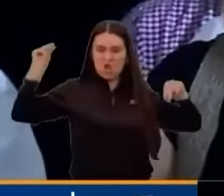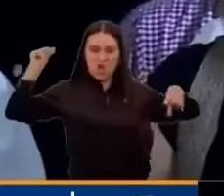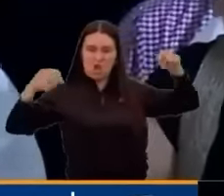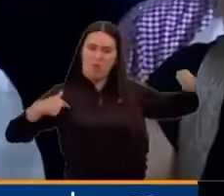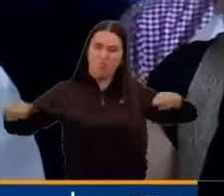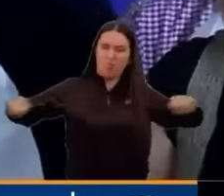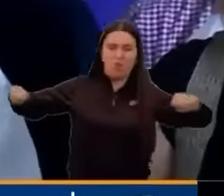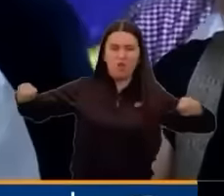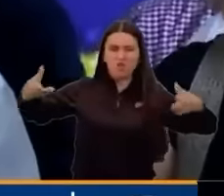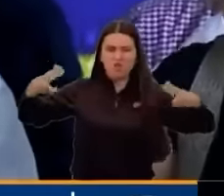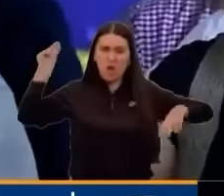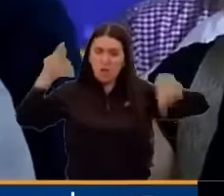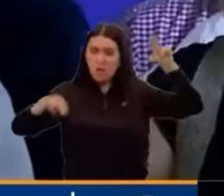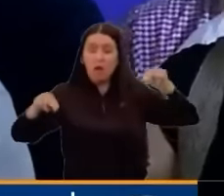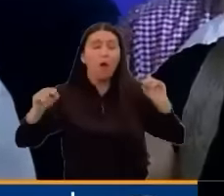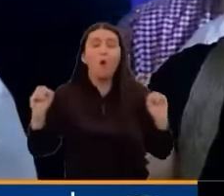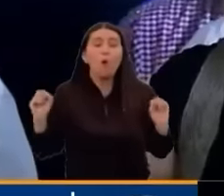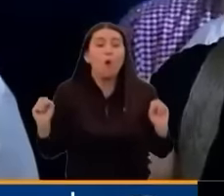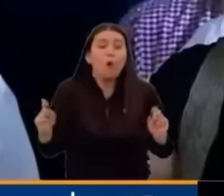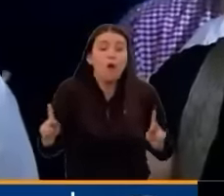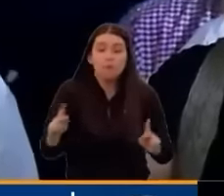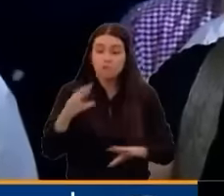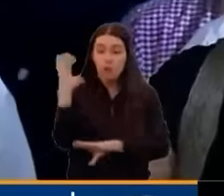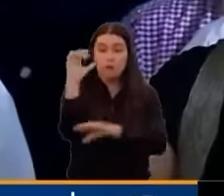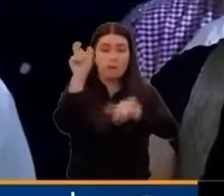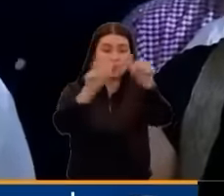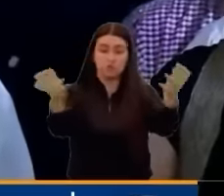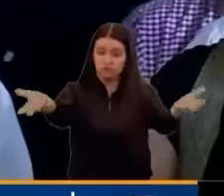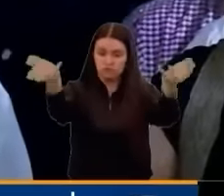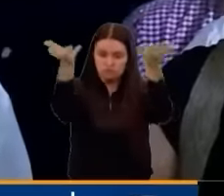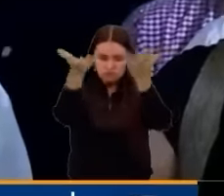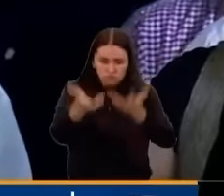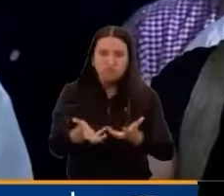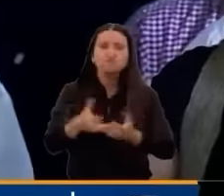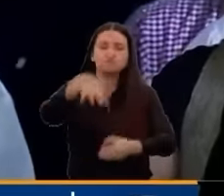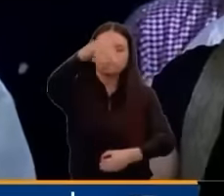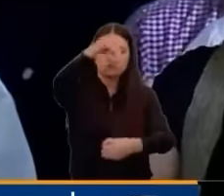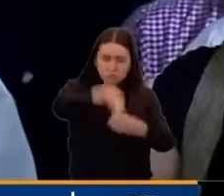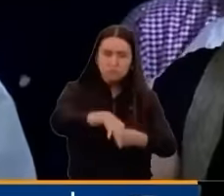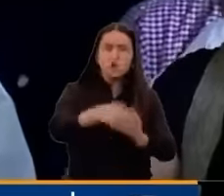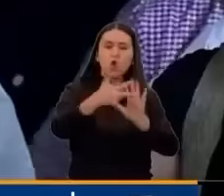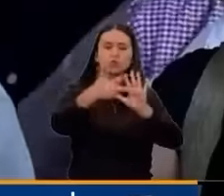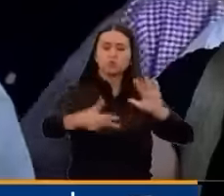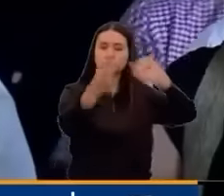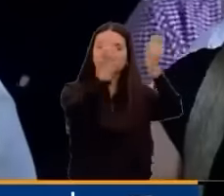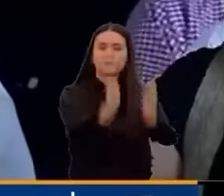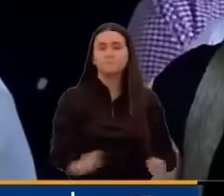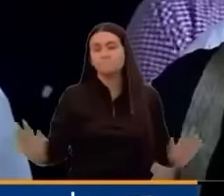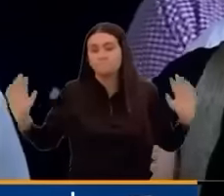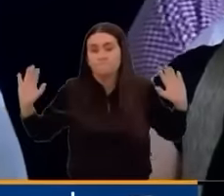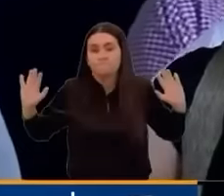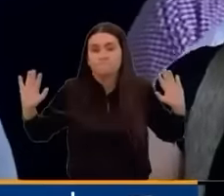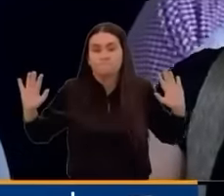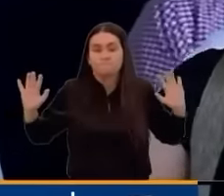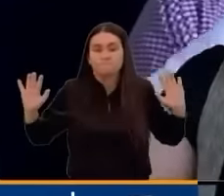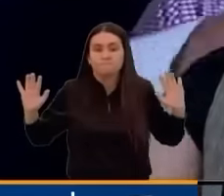impiden, entonces Colombia tiene que ir a una Asamblea Nacional Constituyente.